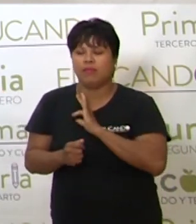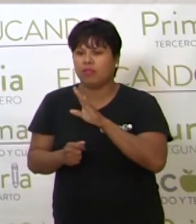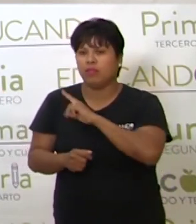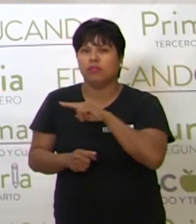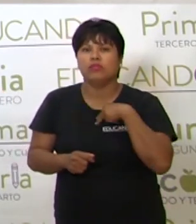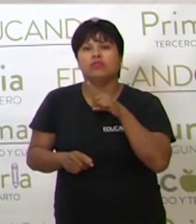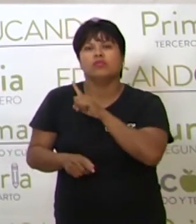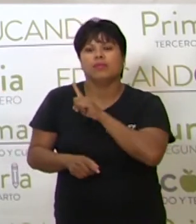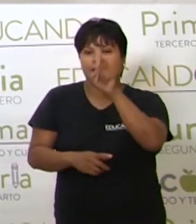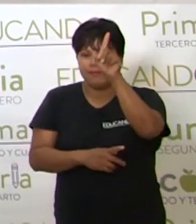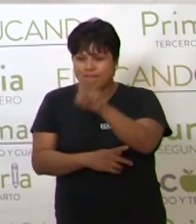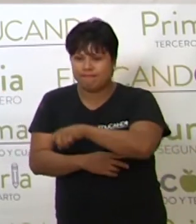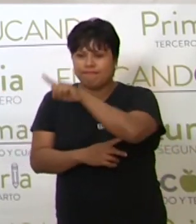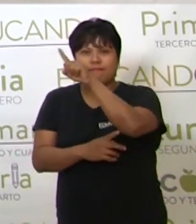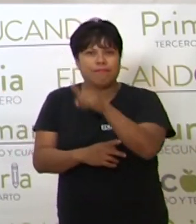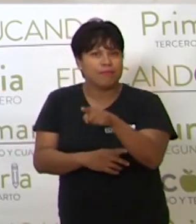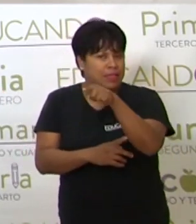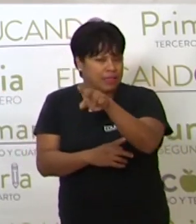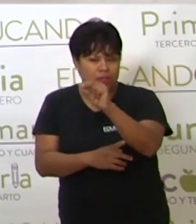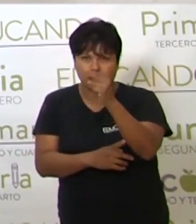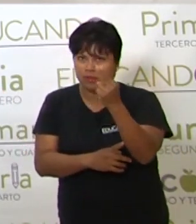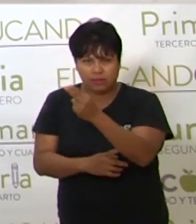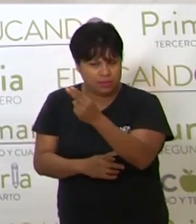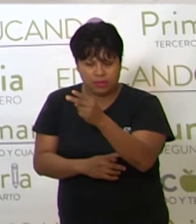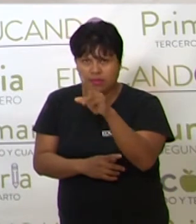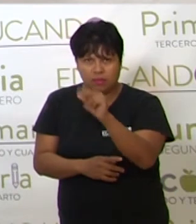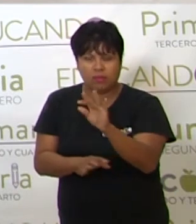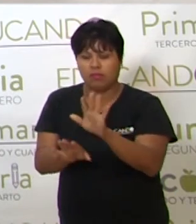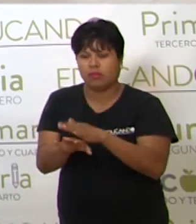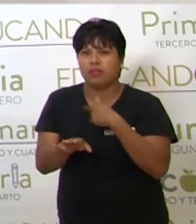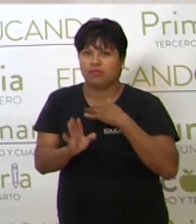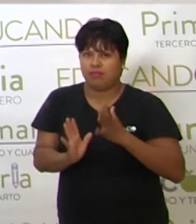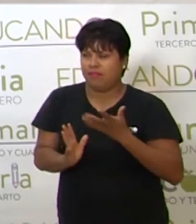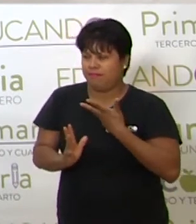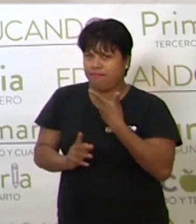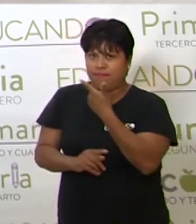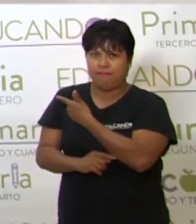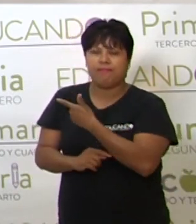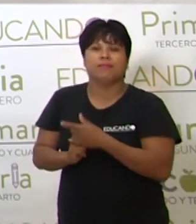tache nada más una equis que es ella no está contando porque ya la estoy llevando acá